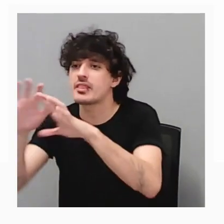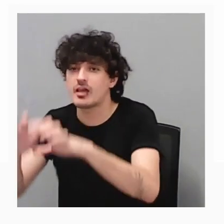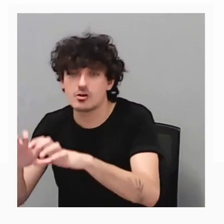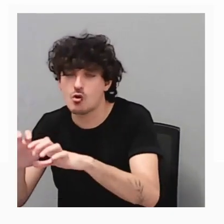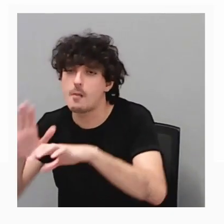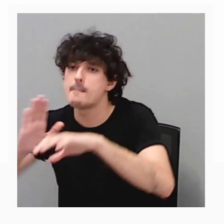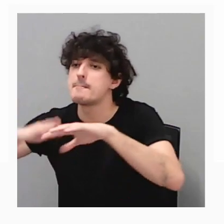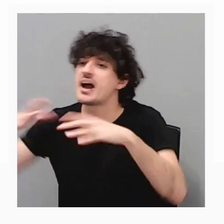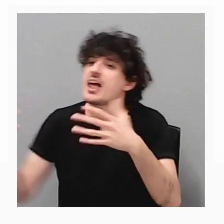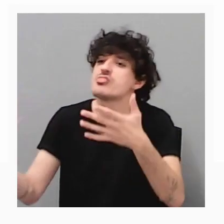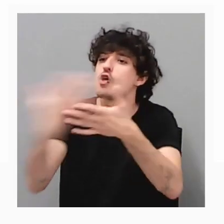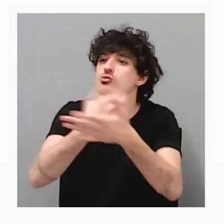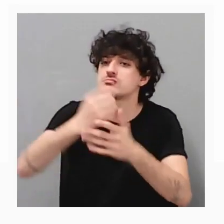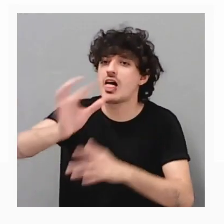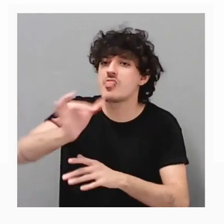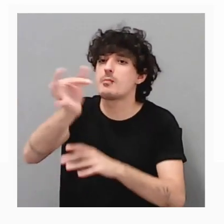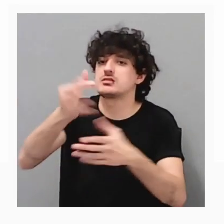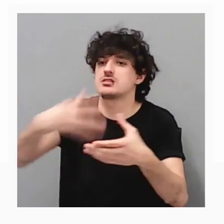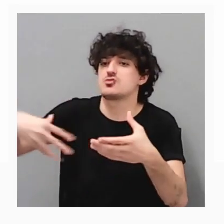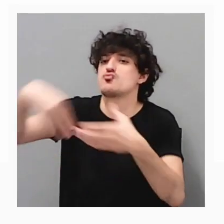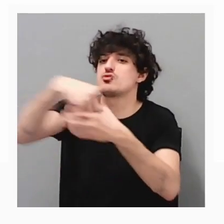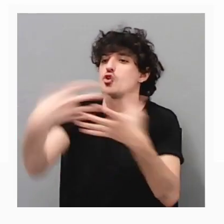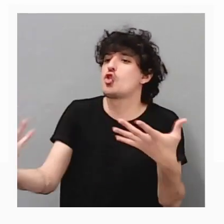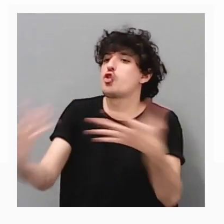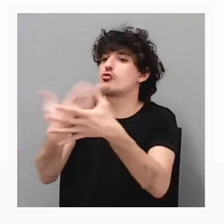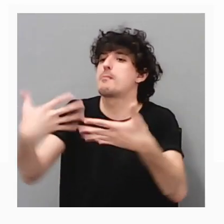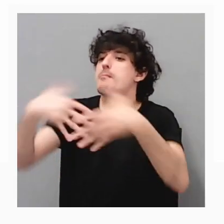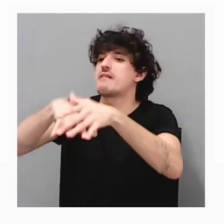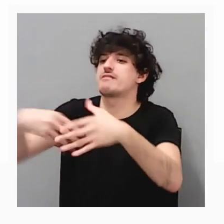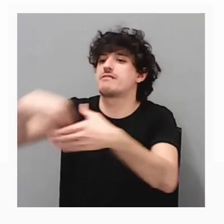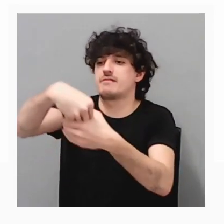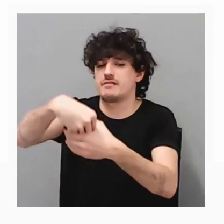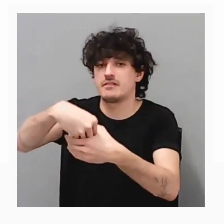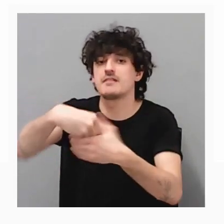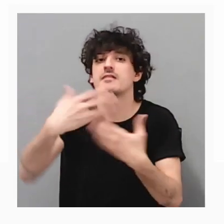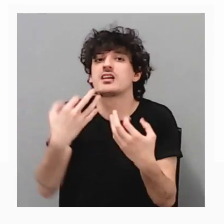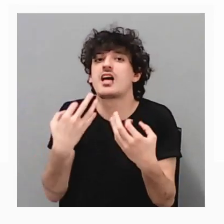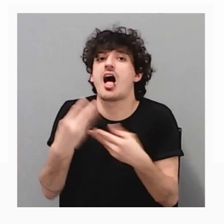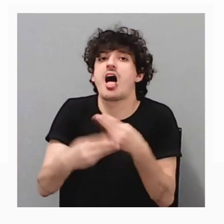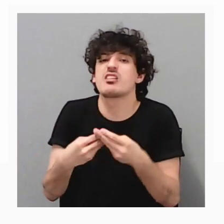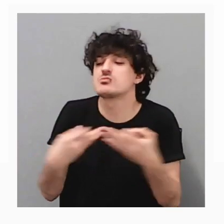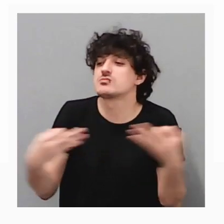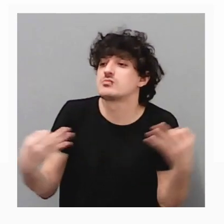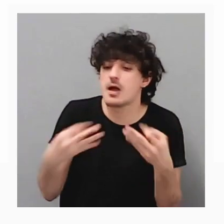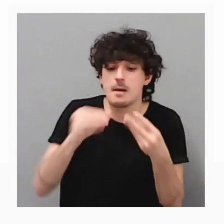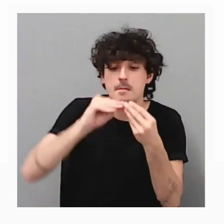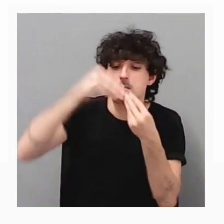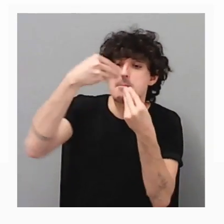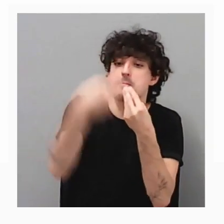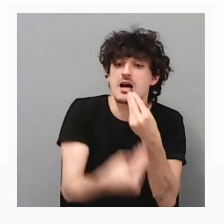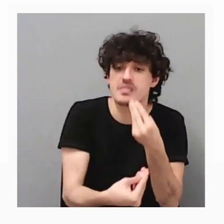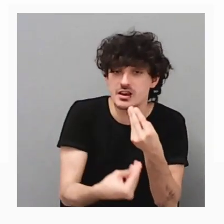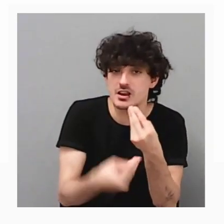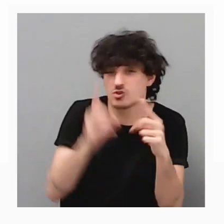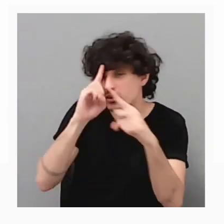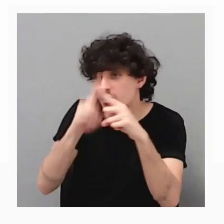es inclusiva, incluye todos. ¿Vale? Entonces, lo que hacemos, disponibilizamos materiales para concretizar la